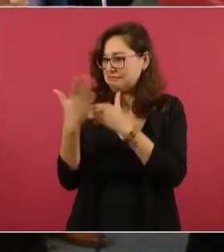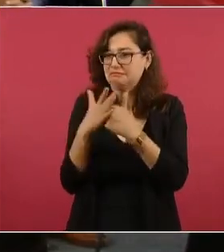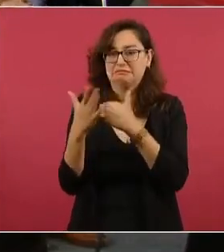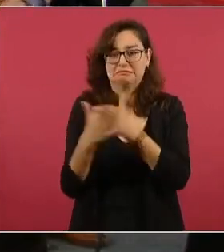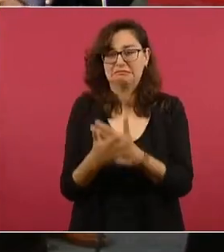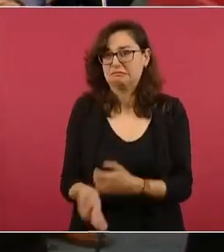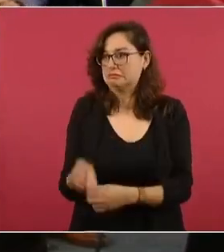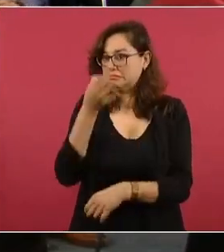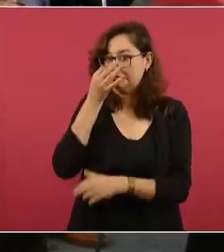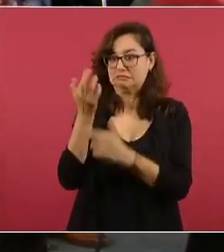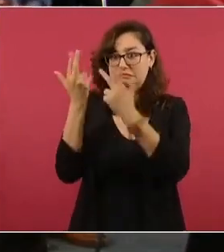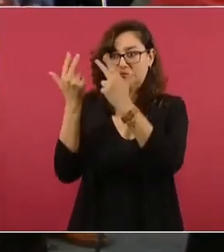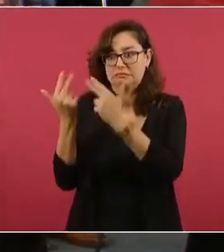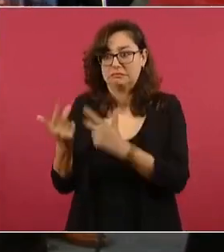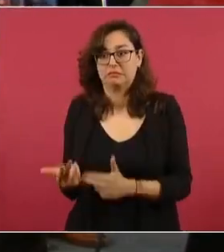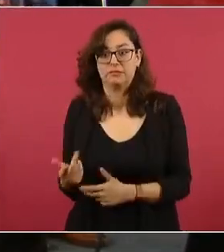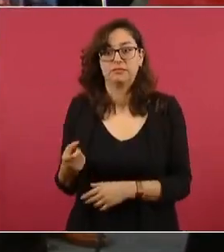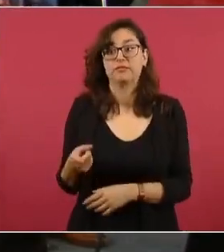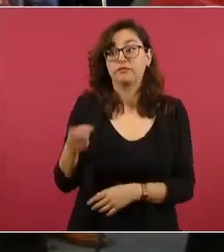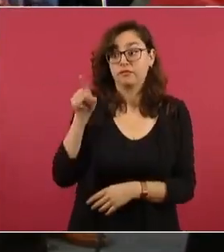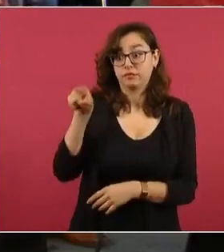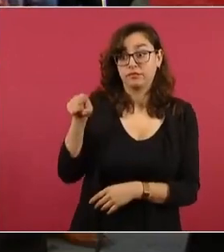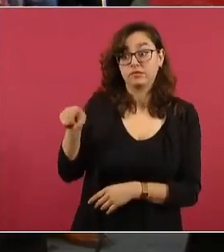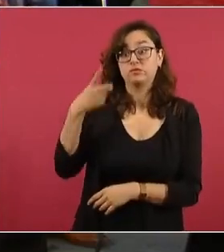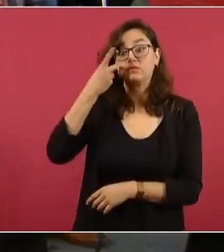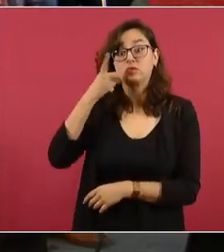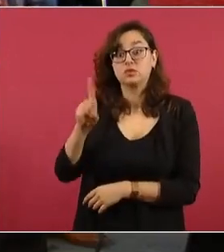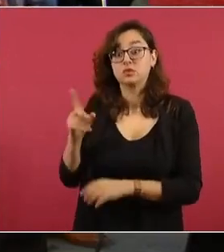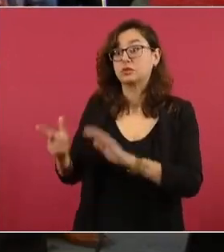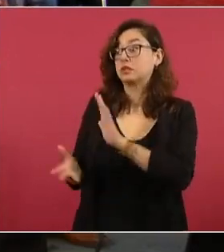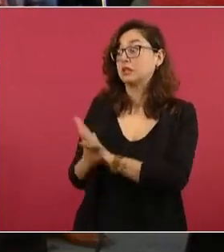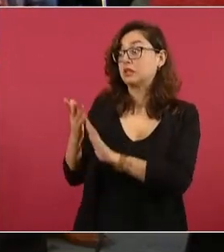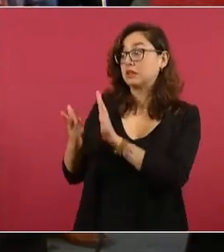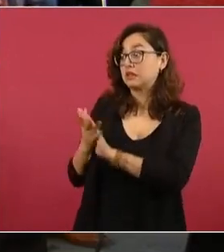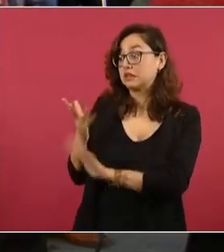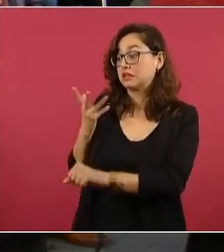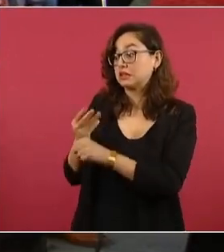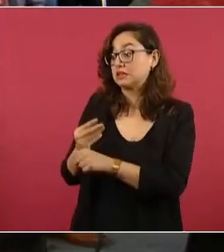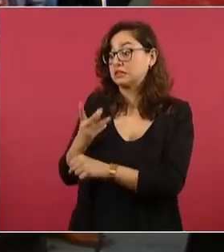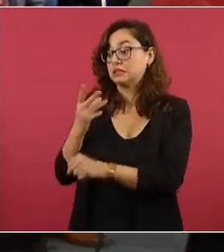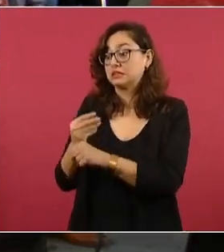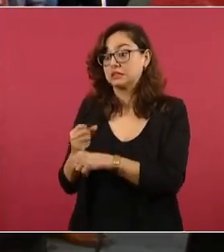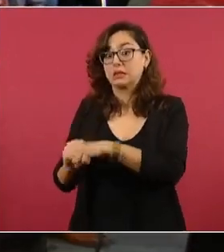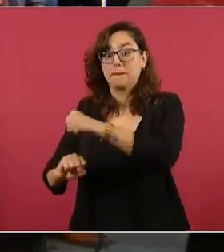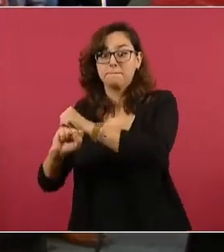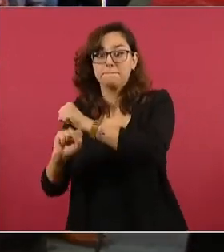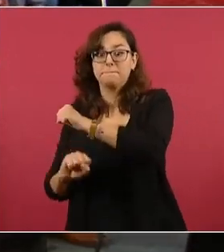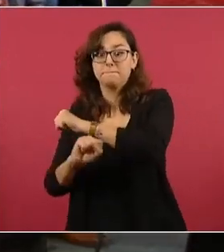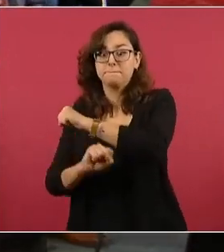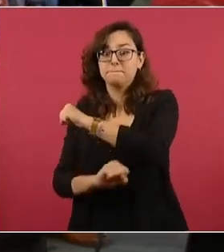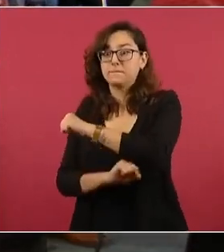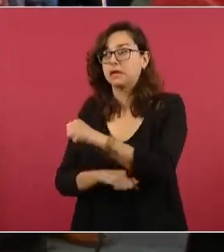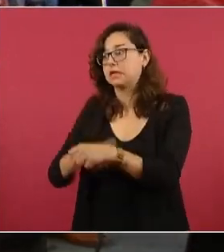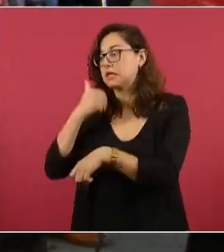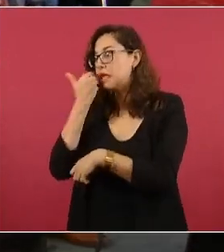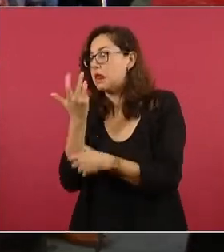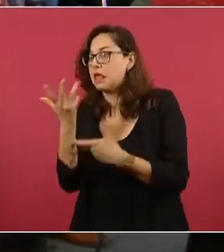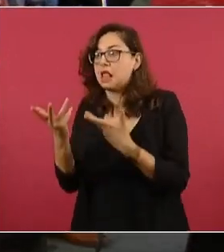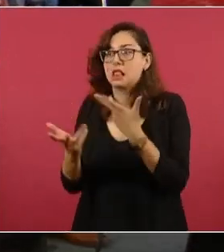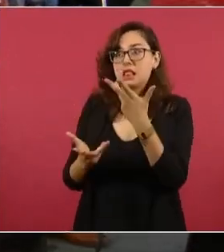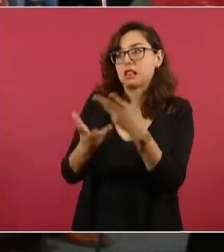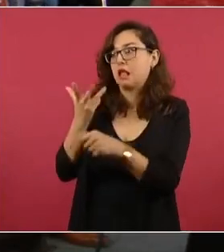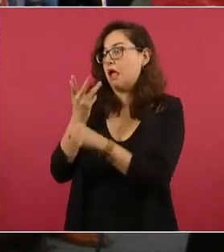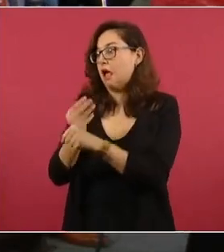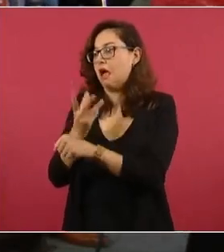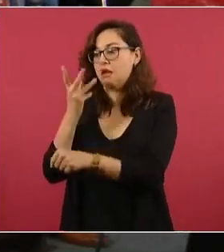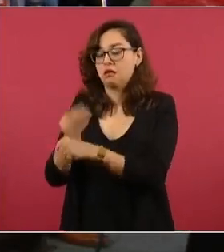aquí estaba el canciller Marcelo Ebrard, la comunidad quería platicar con él ya mandó un representante, ya